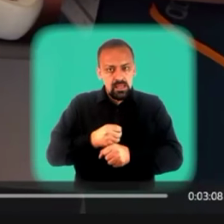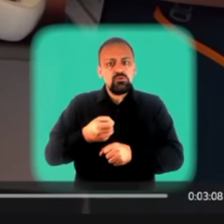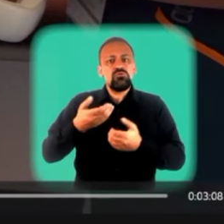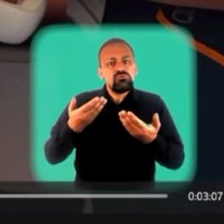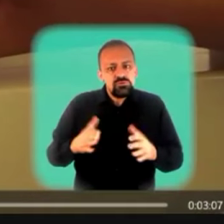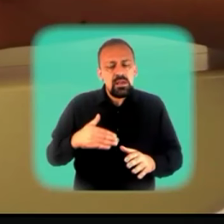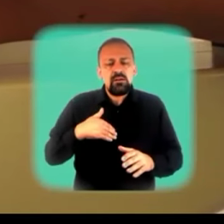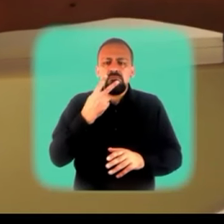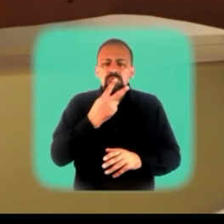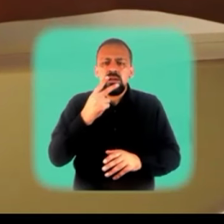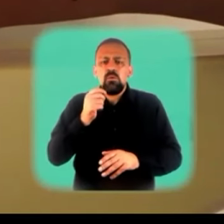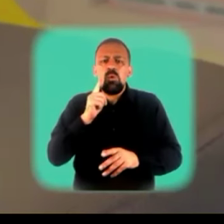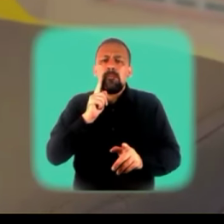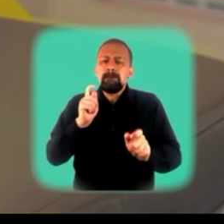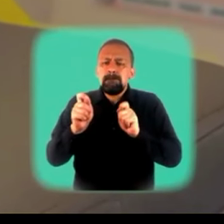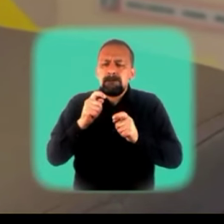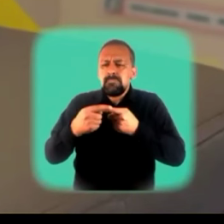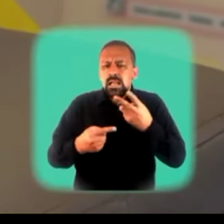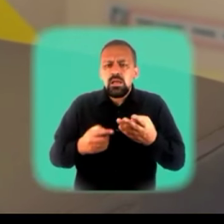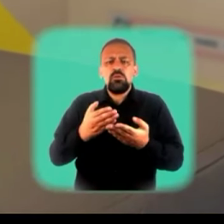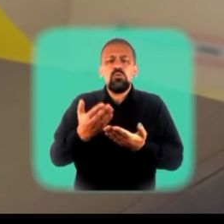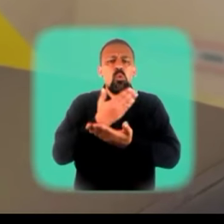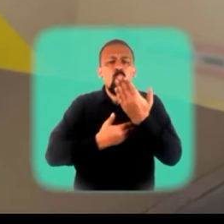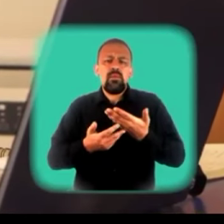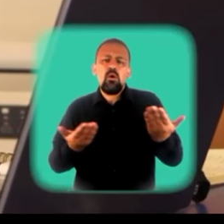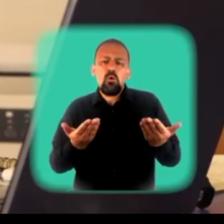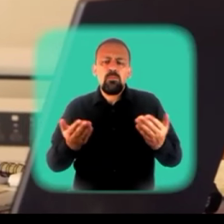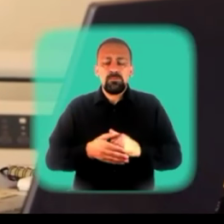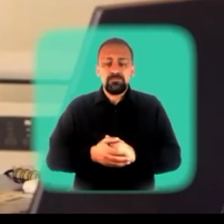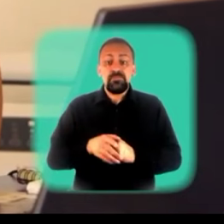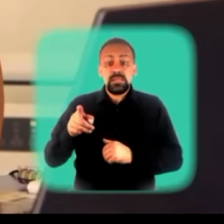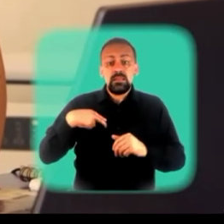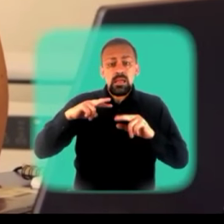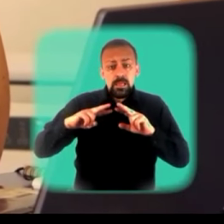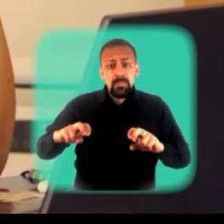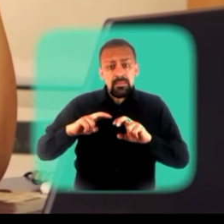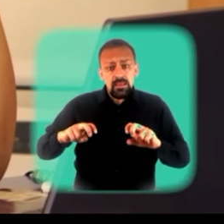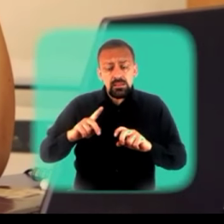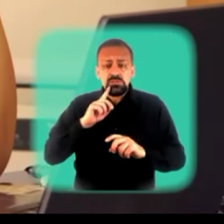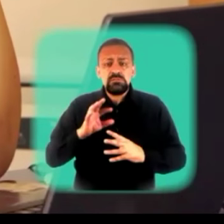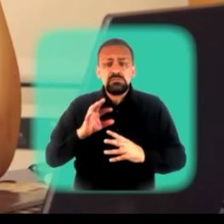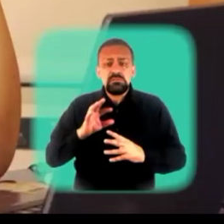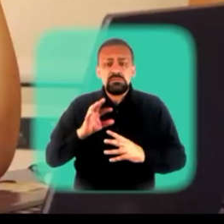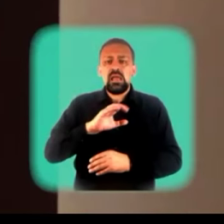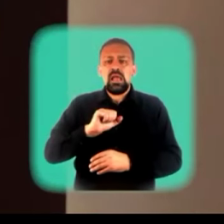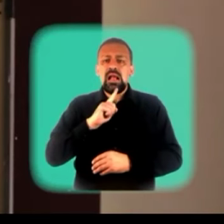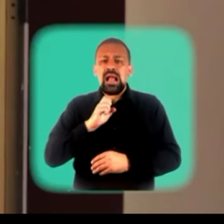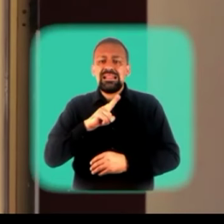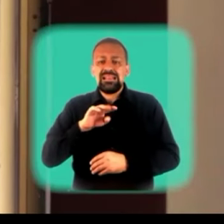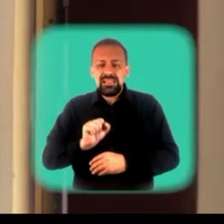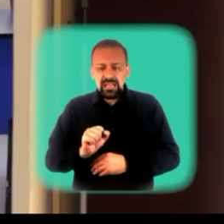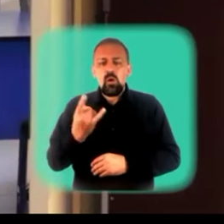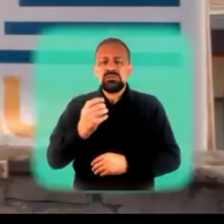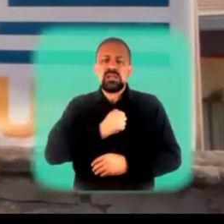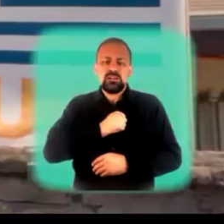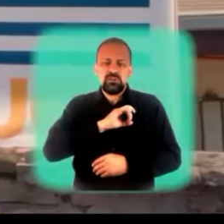años estamos cubriendo factores de riesgo y protectores para estas patologías. Este estudio ha sido liderado por la doctora Caterina